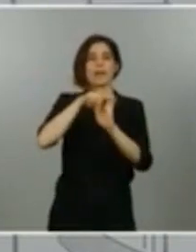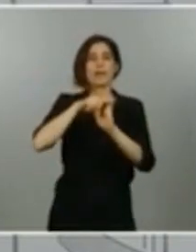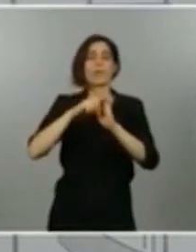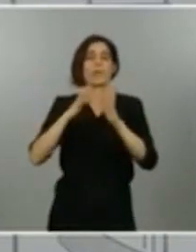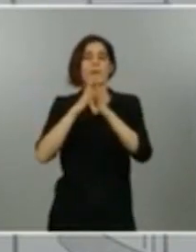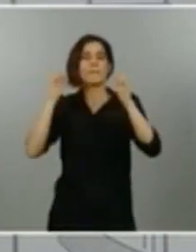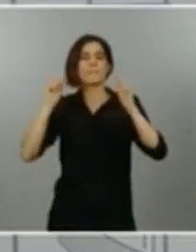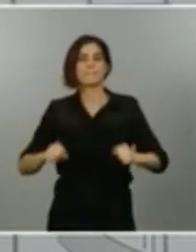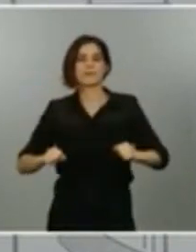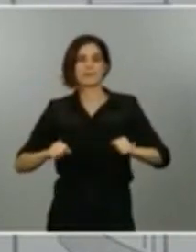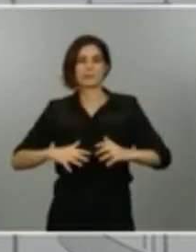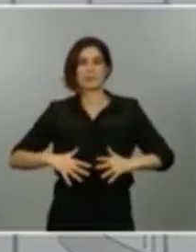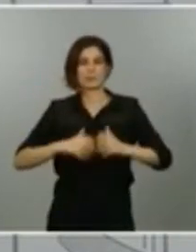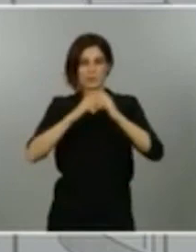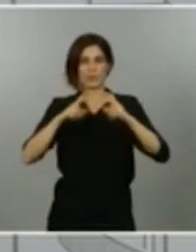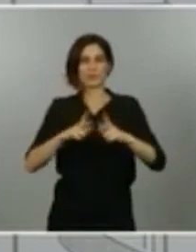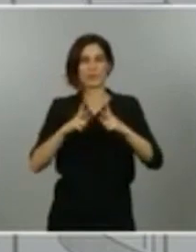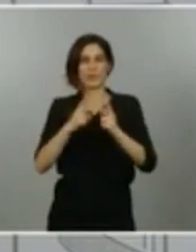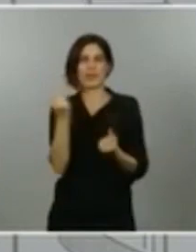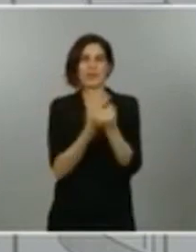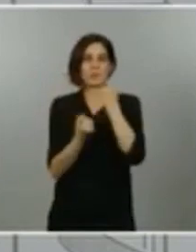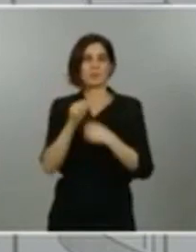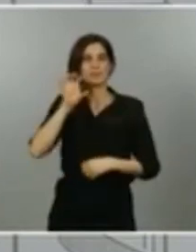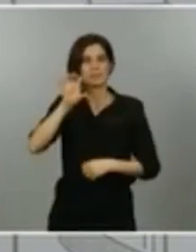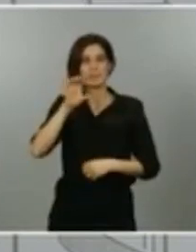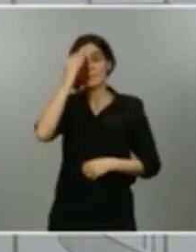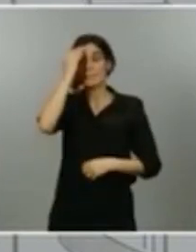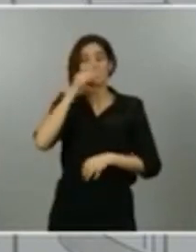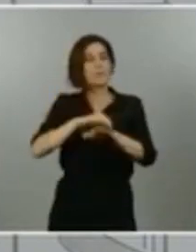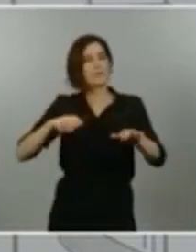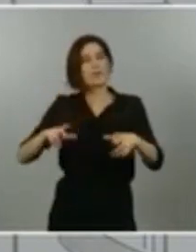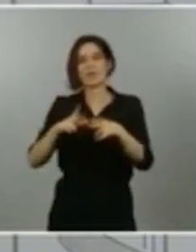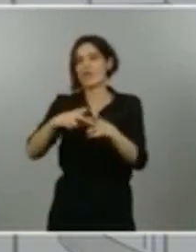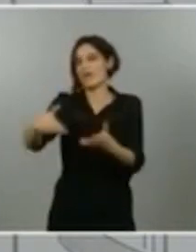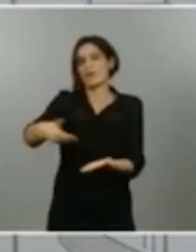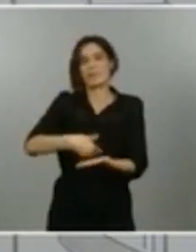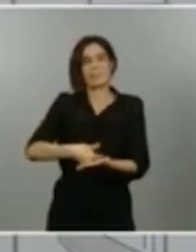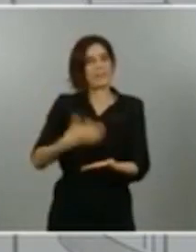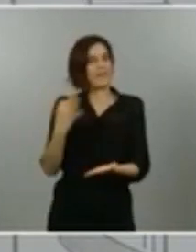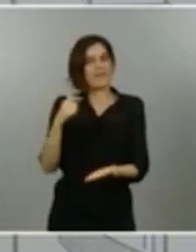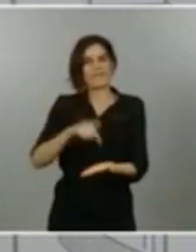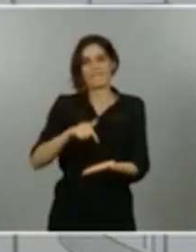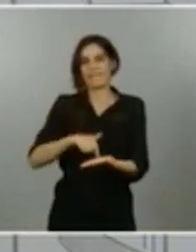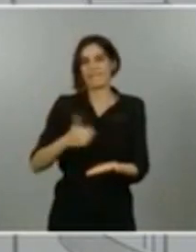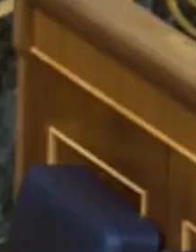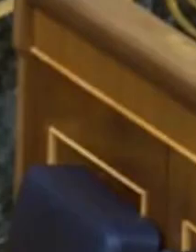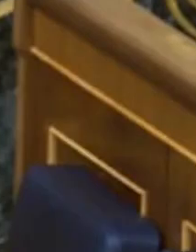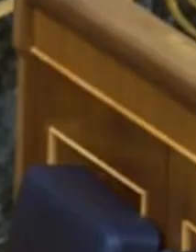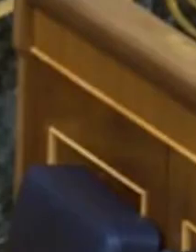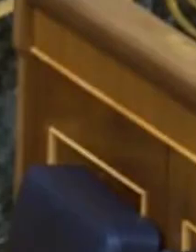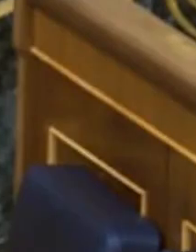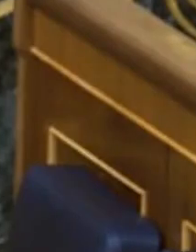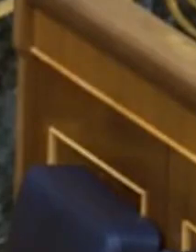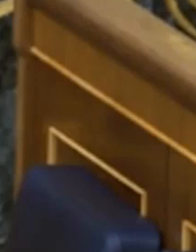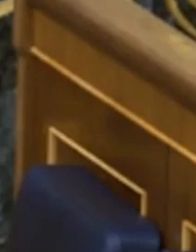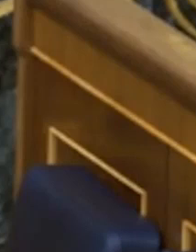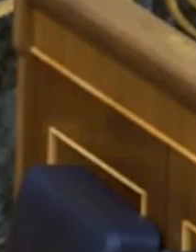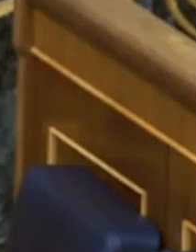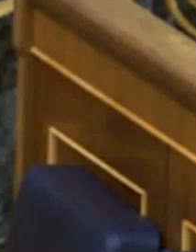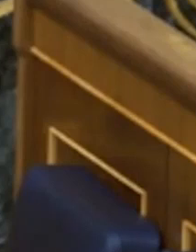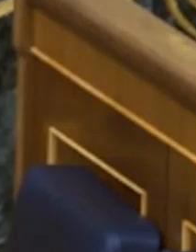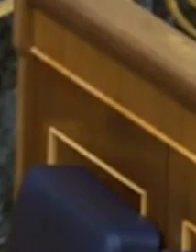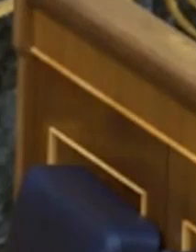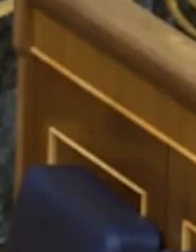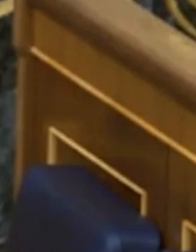la de intentar evitar la entrada del virus por líneas aéreas no cerramos ni una sola línea aérea y la siguiente medida a la cual llegamos tarde fue el